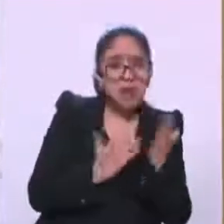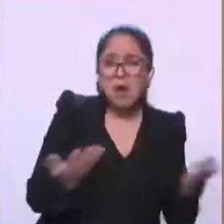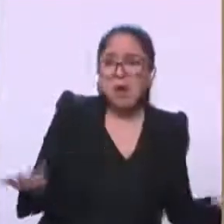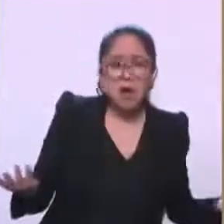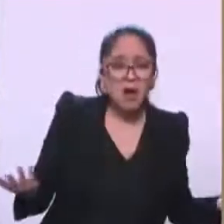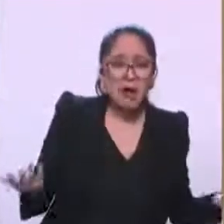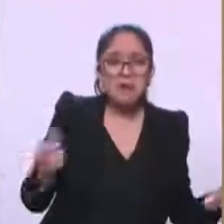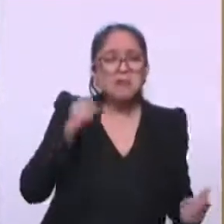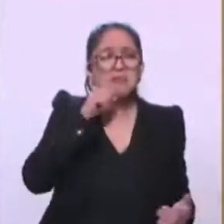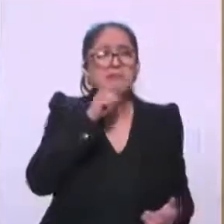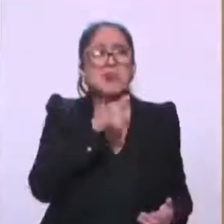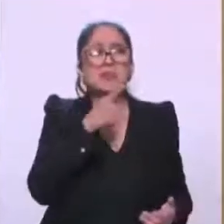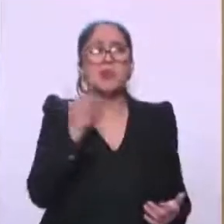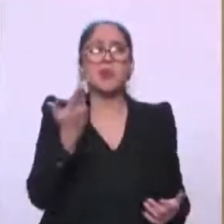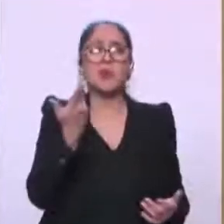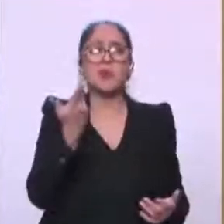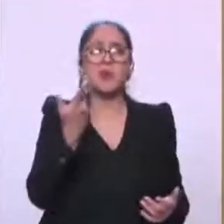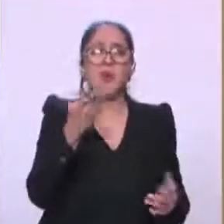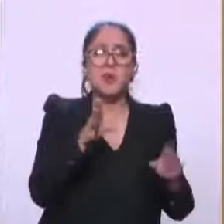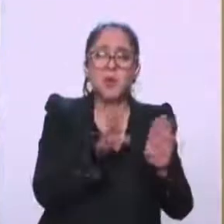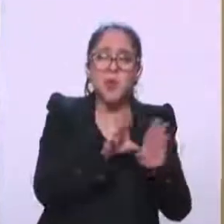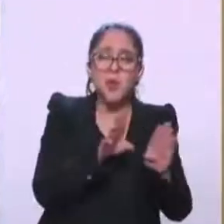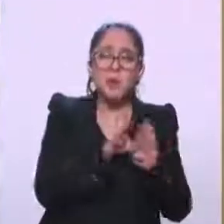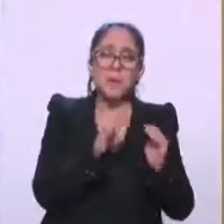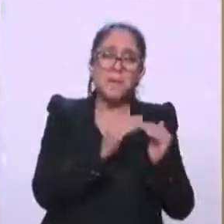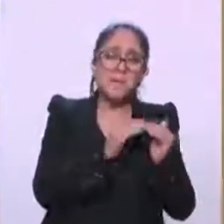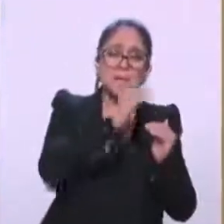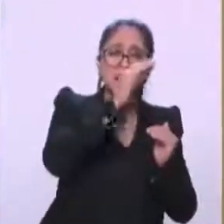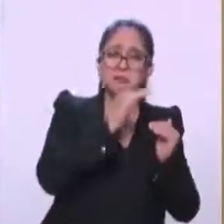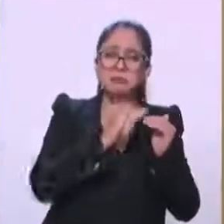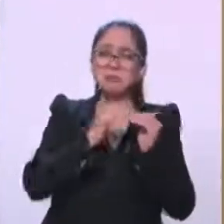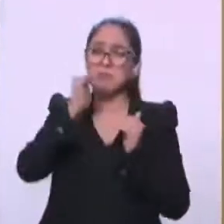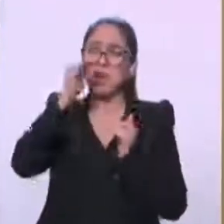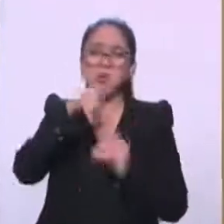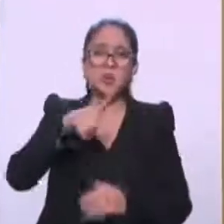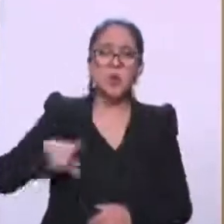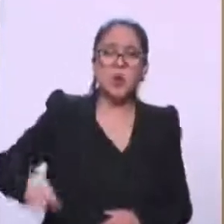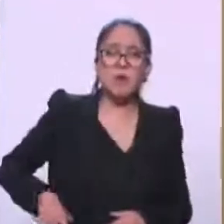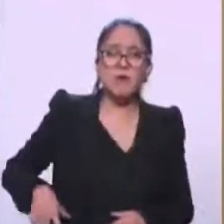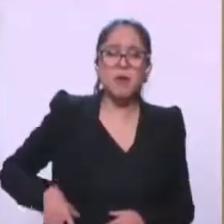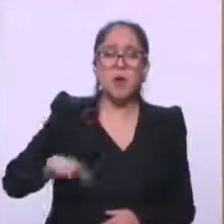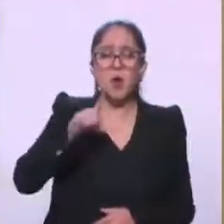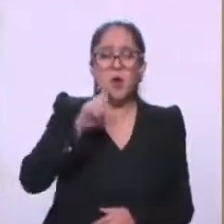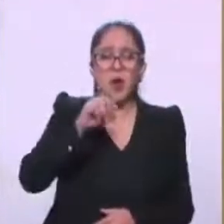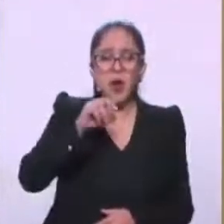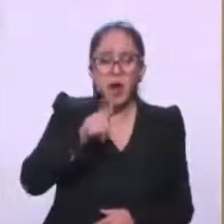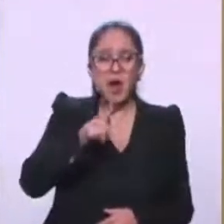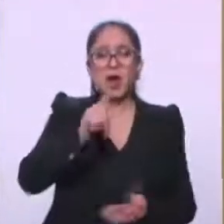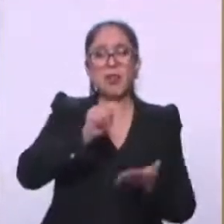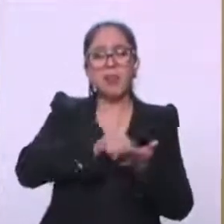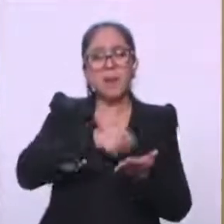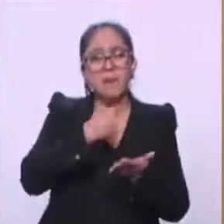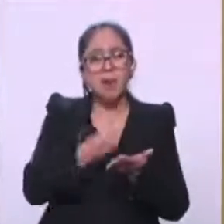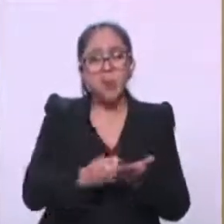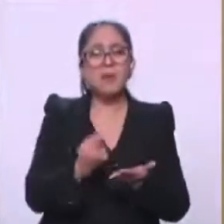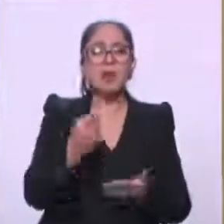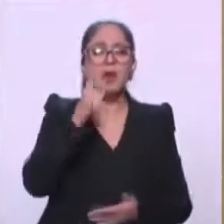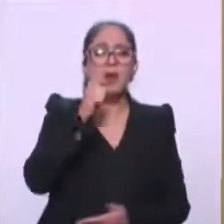acabaron, no sé si decir, operando o dominando los gobiernos locales. Tamaulipas, Aguascalientes,